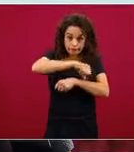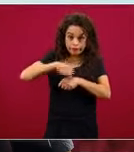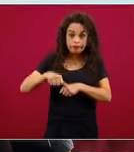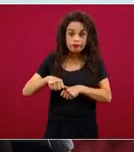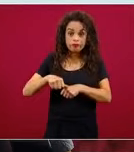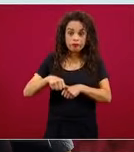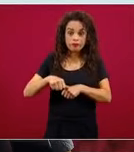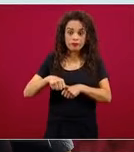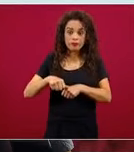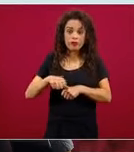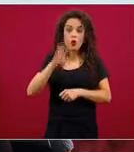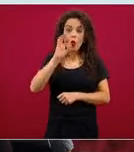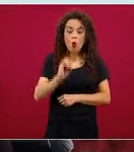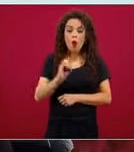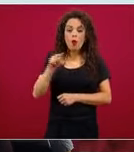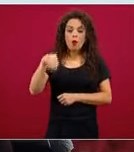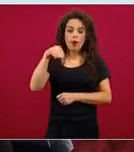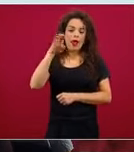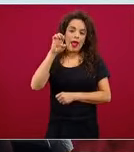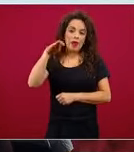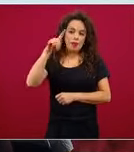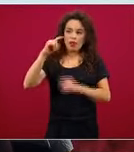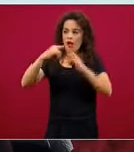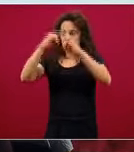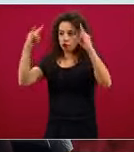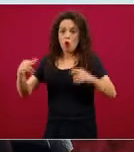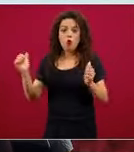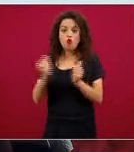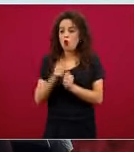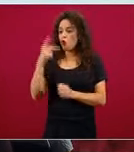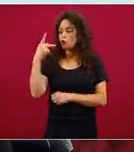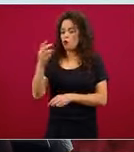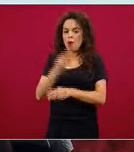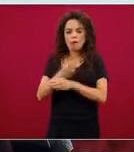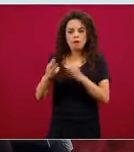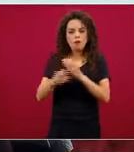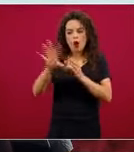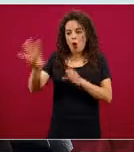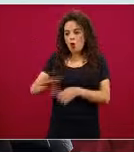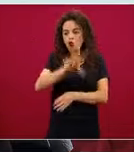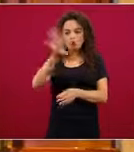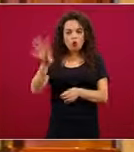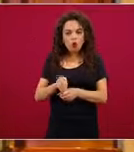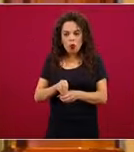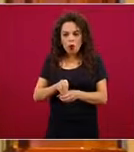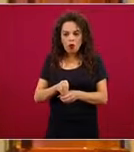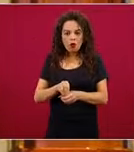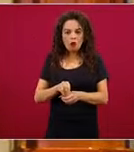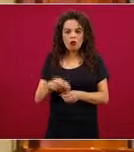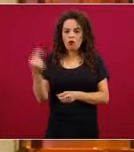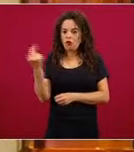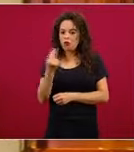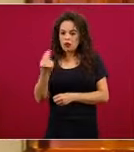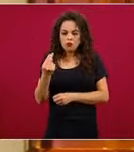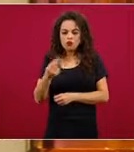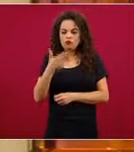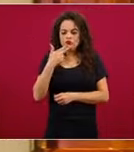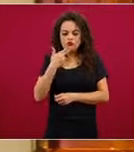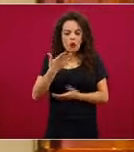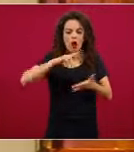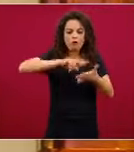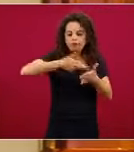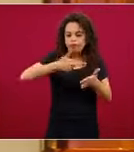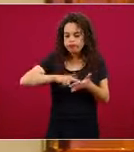un EMT, con su equipamiento, es decir, todo su instrumental, sus plaquitas que vayan a requerir, los